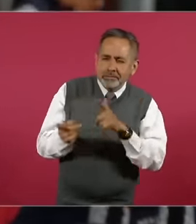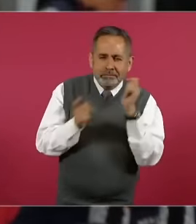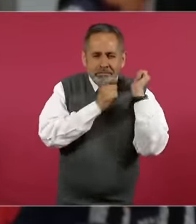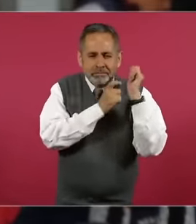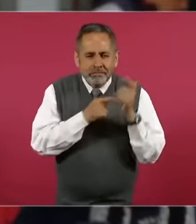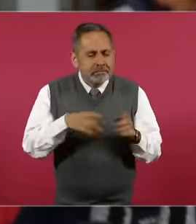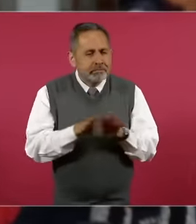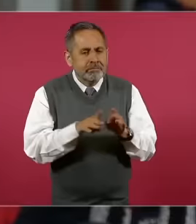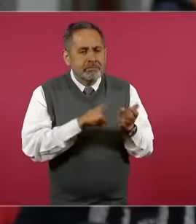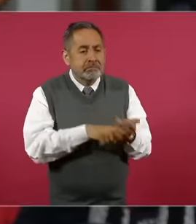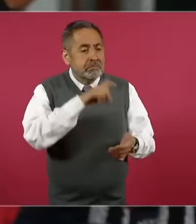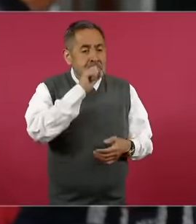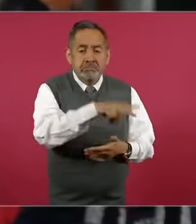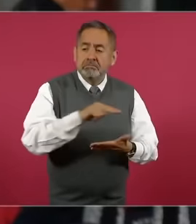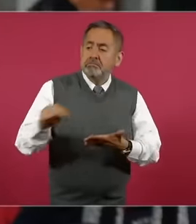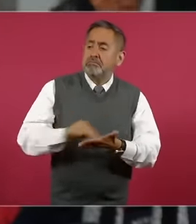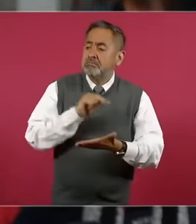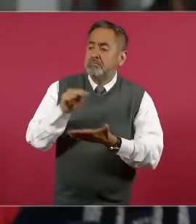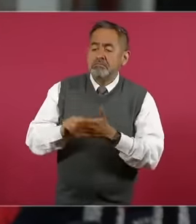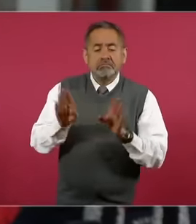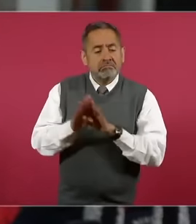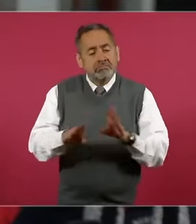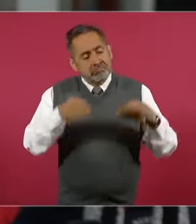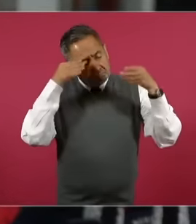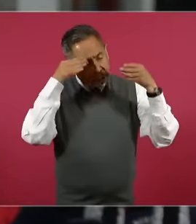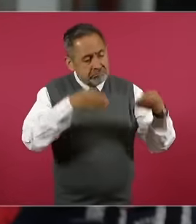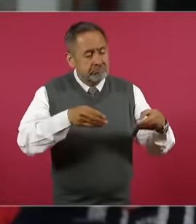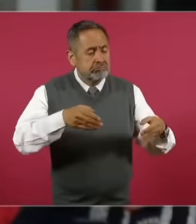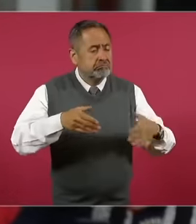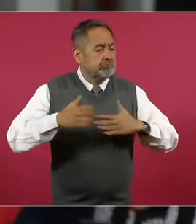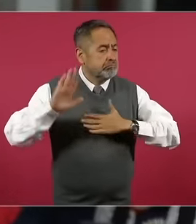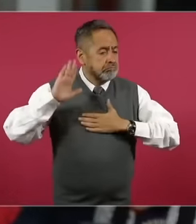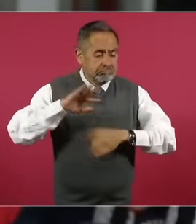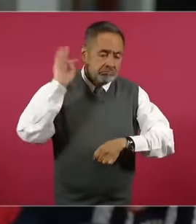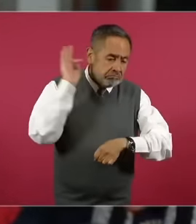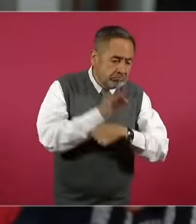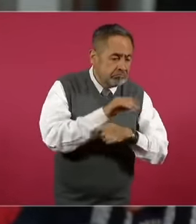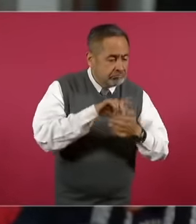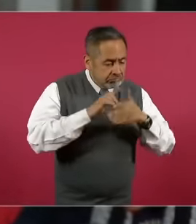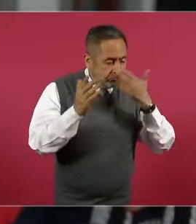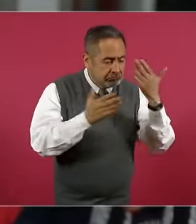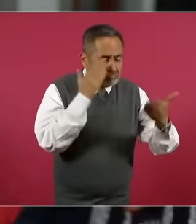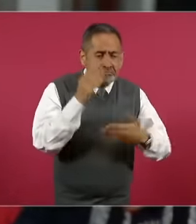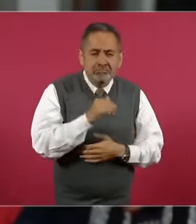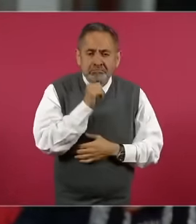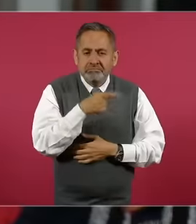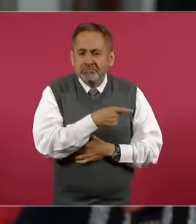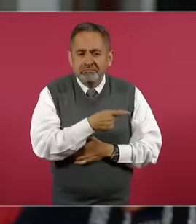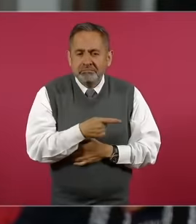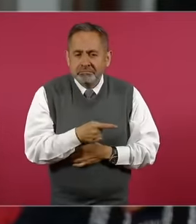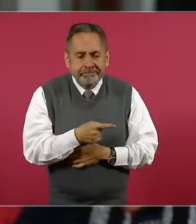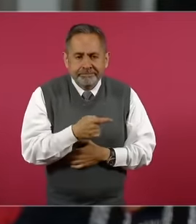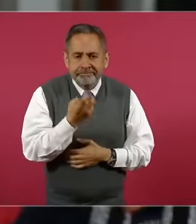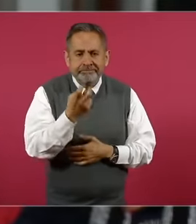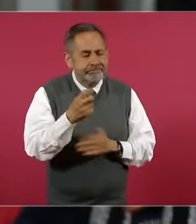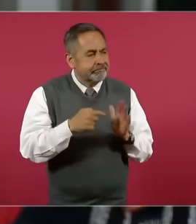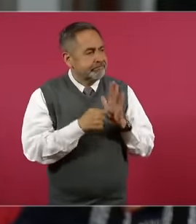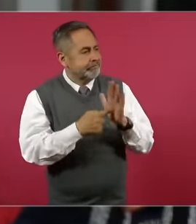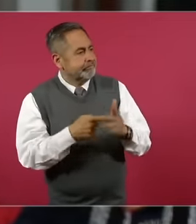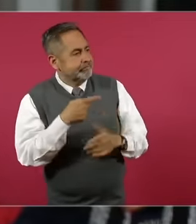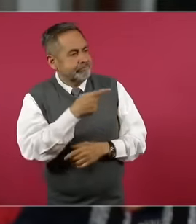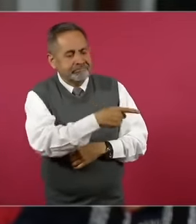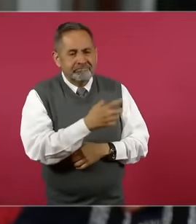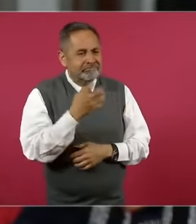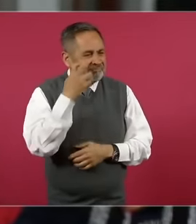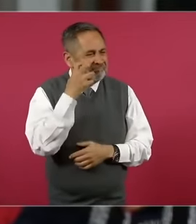el compromiso que él mismo firmó de dedicarse exclusivamente a sus estudios. Este es un ejemplo de lo